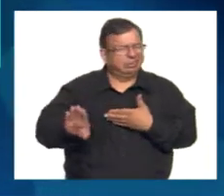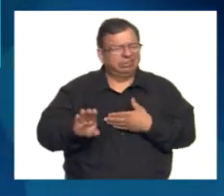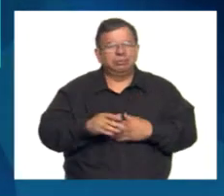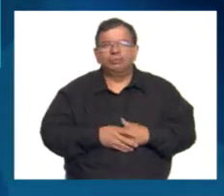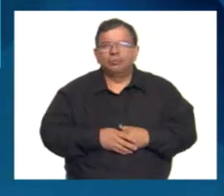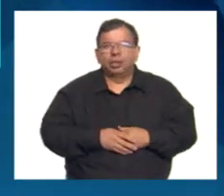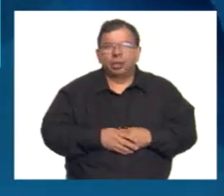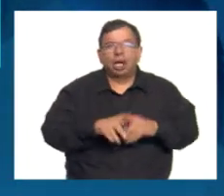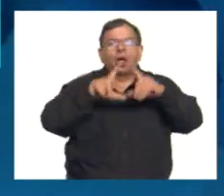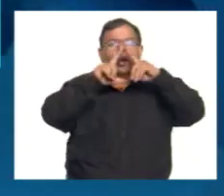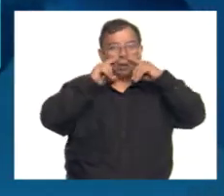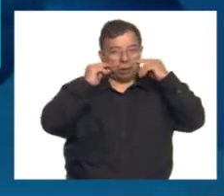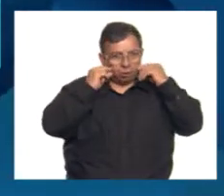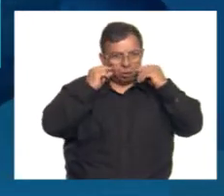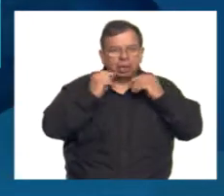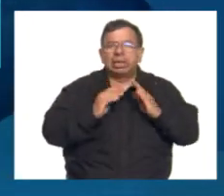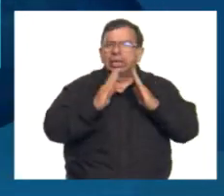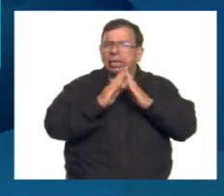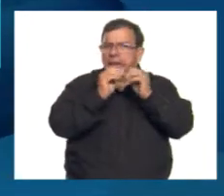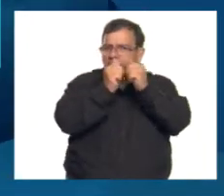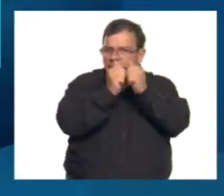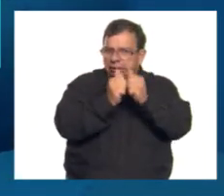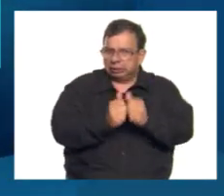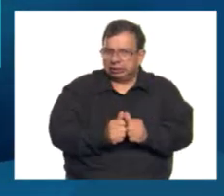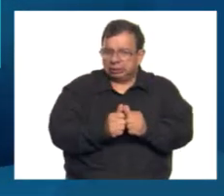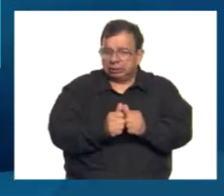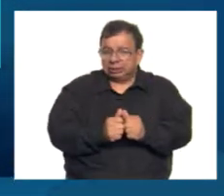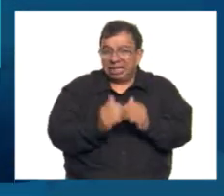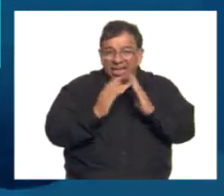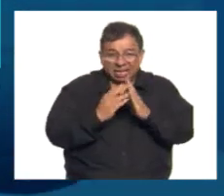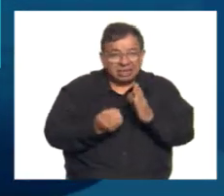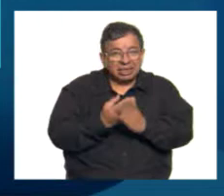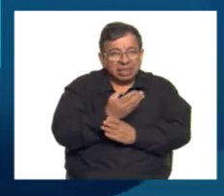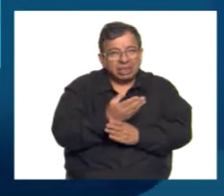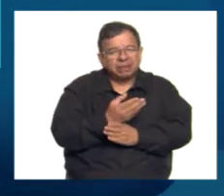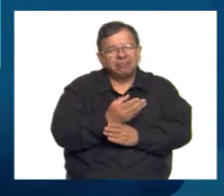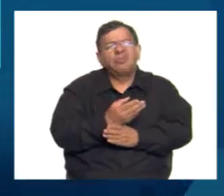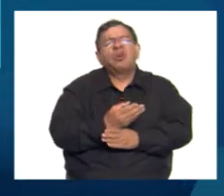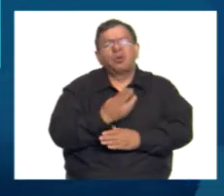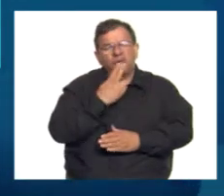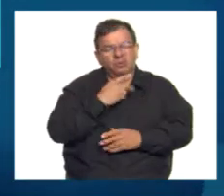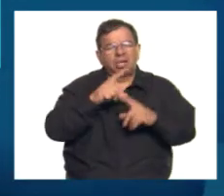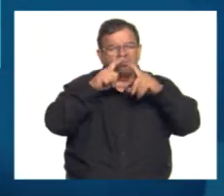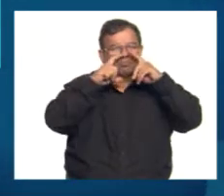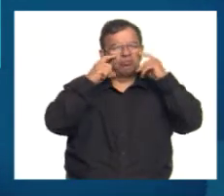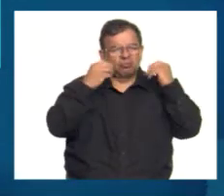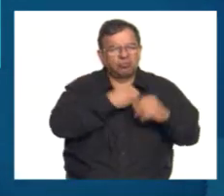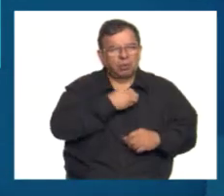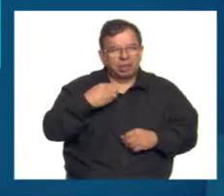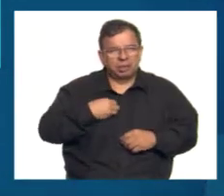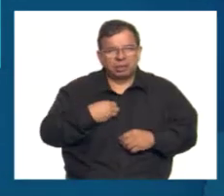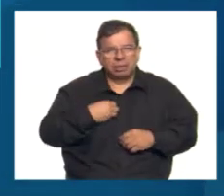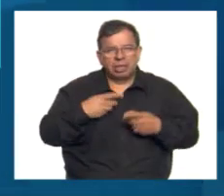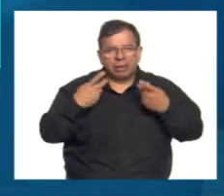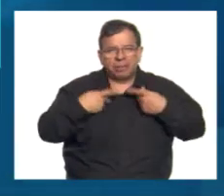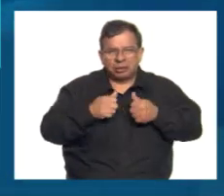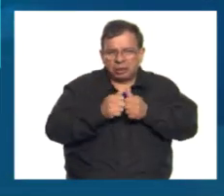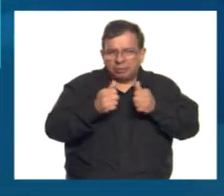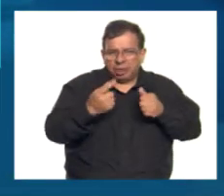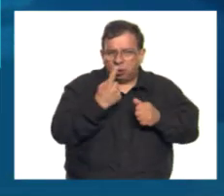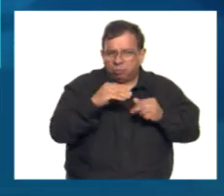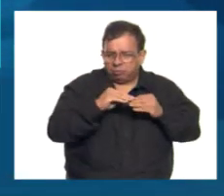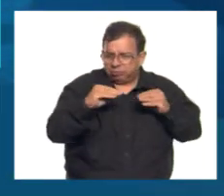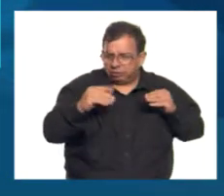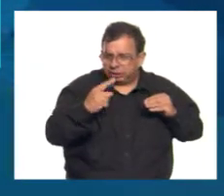Utiliza cubrebocas. No salgas de casa. Si tienes que hacerlo, recuerda que es obligatorio utilizarlo. Mantén una distancia mínima de